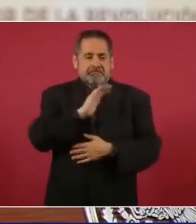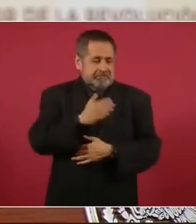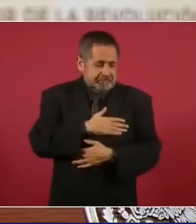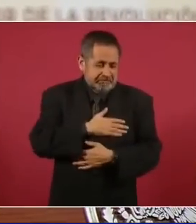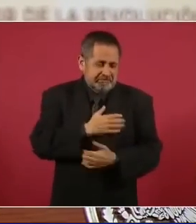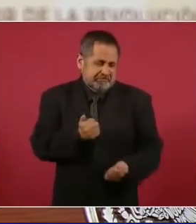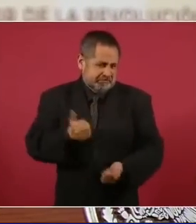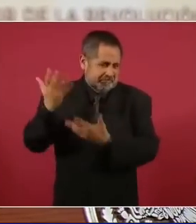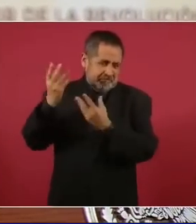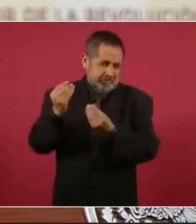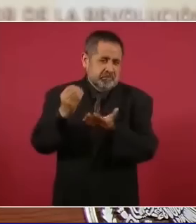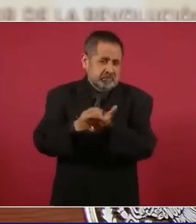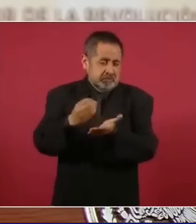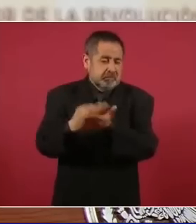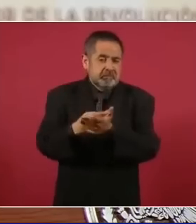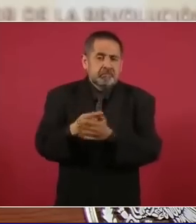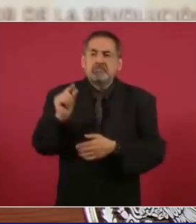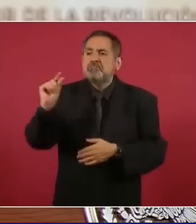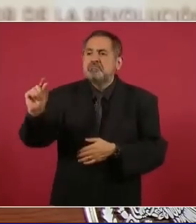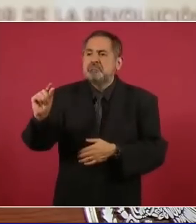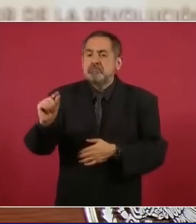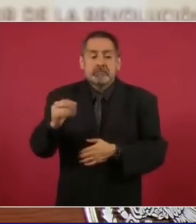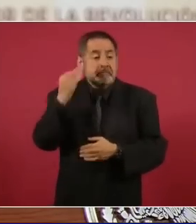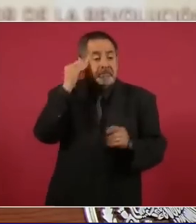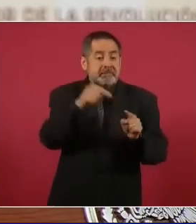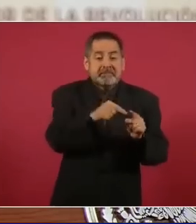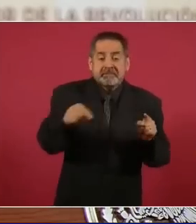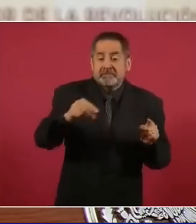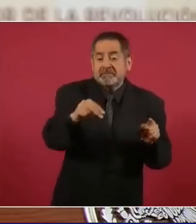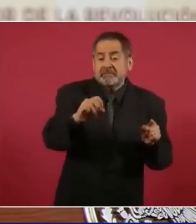la plata a Europa,